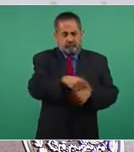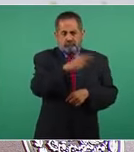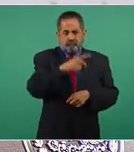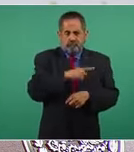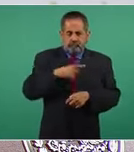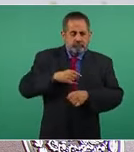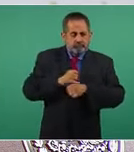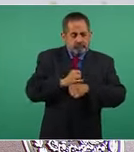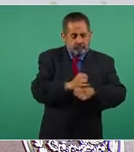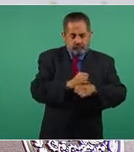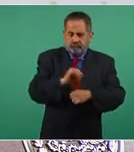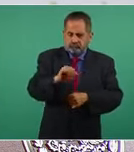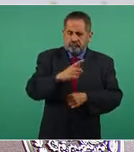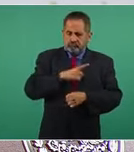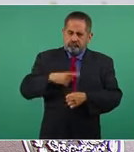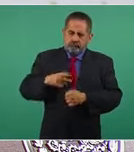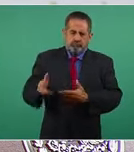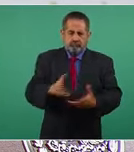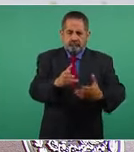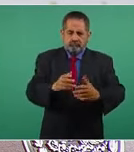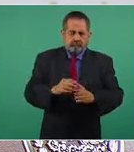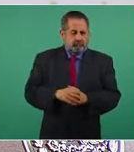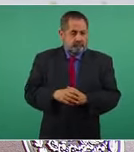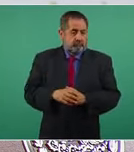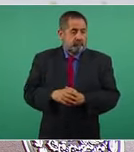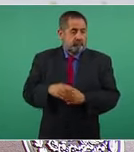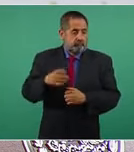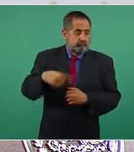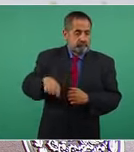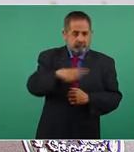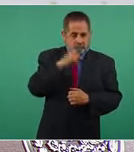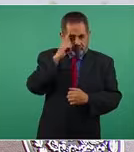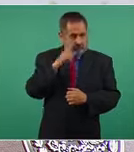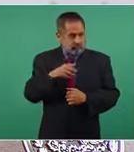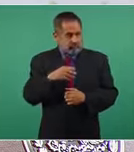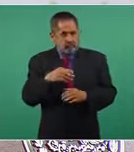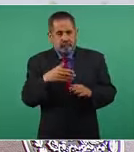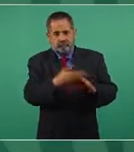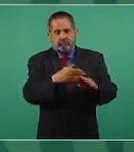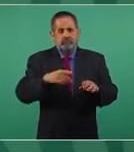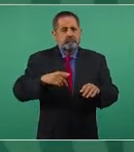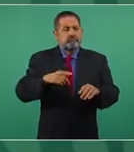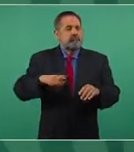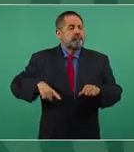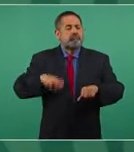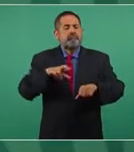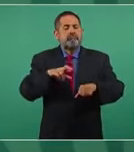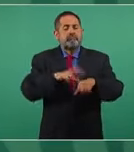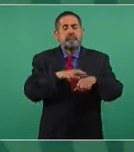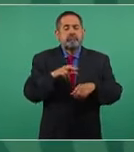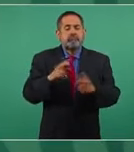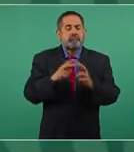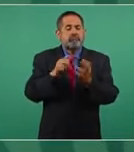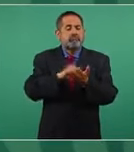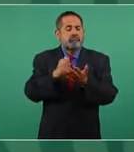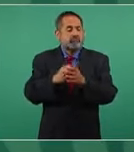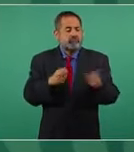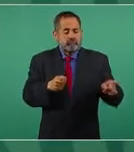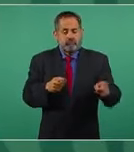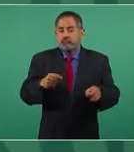la investigación en contra del gobernador de Tamaulipas,